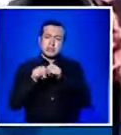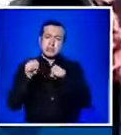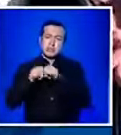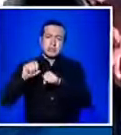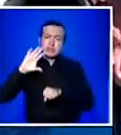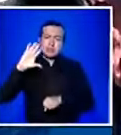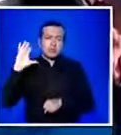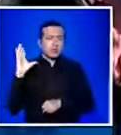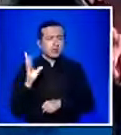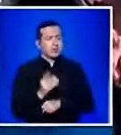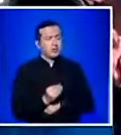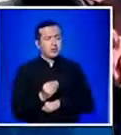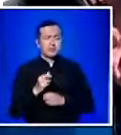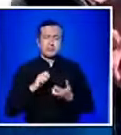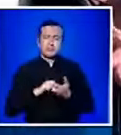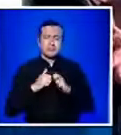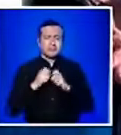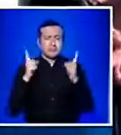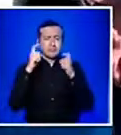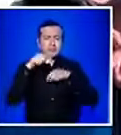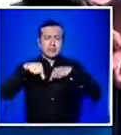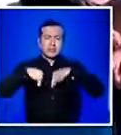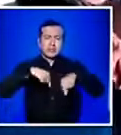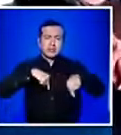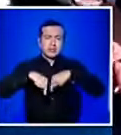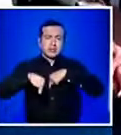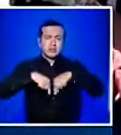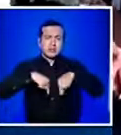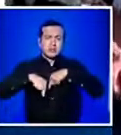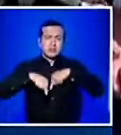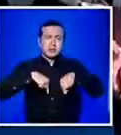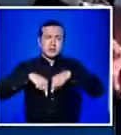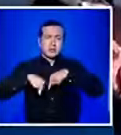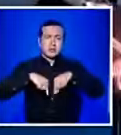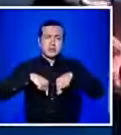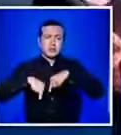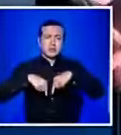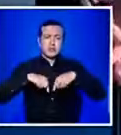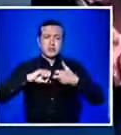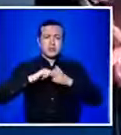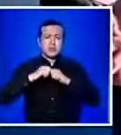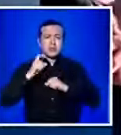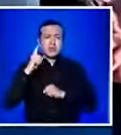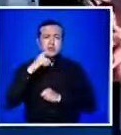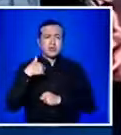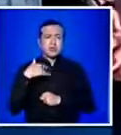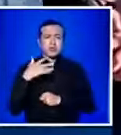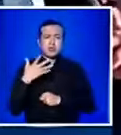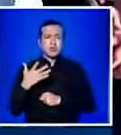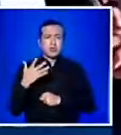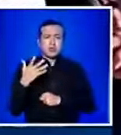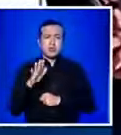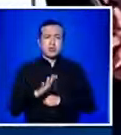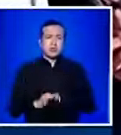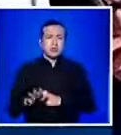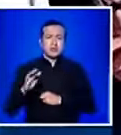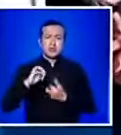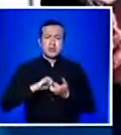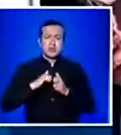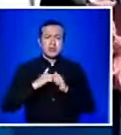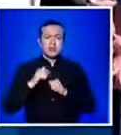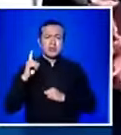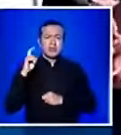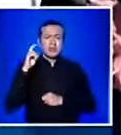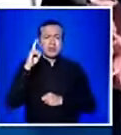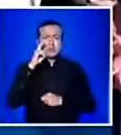sentido, fíjese. El transporte también, que no hay transporte. No tenemos nada. Sinceramente,